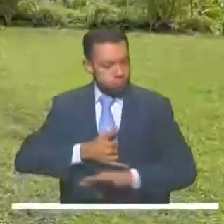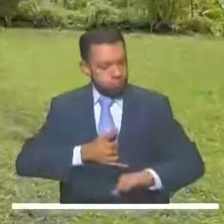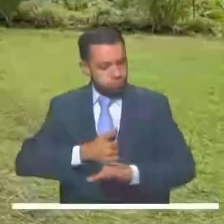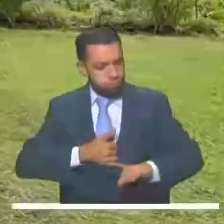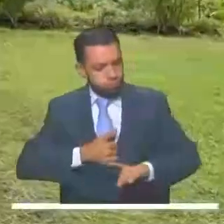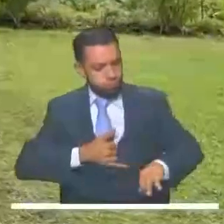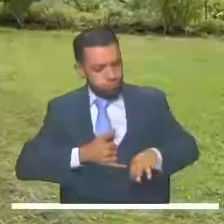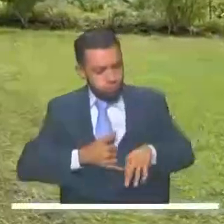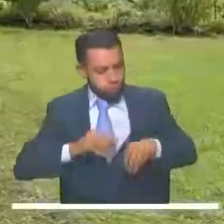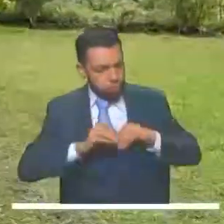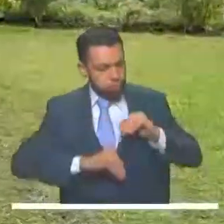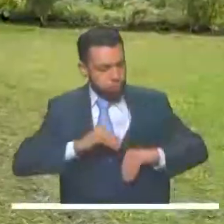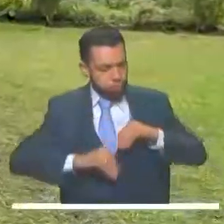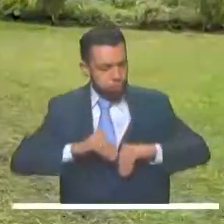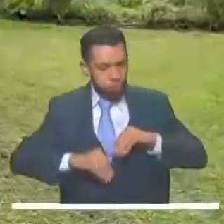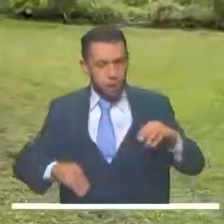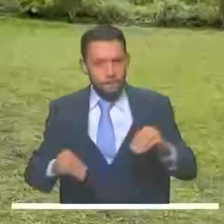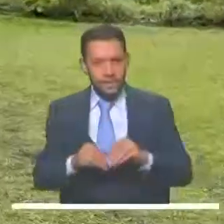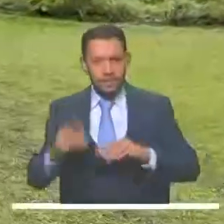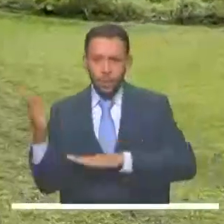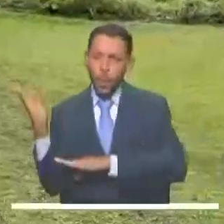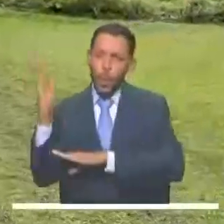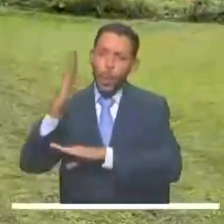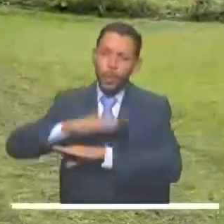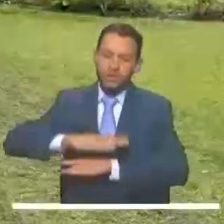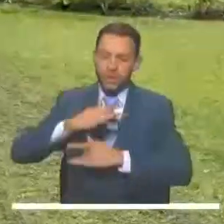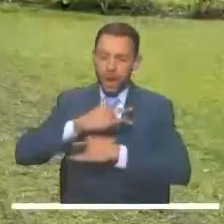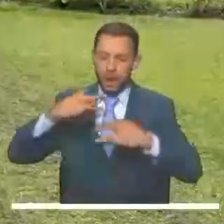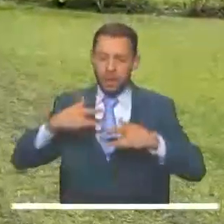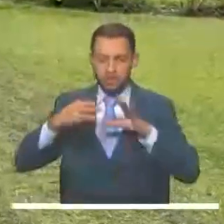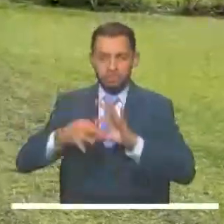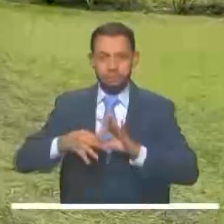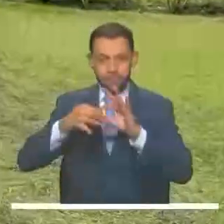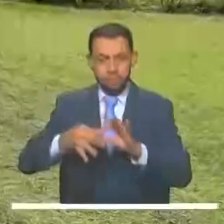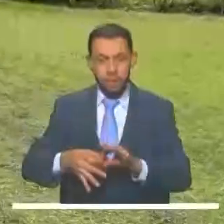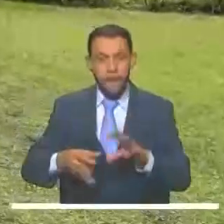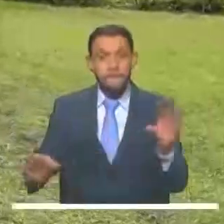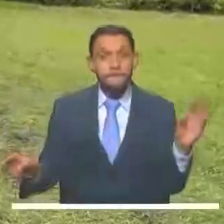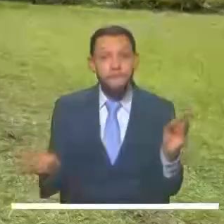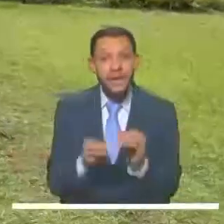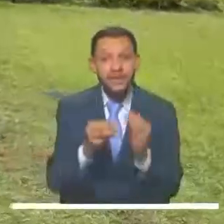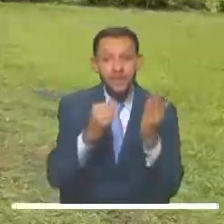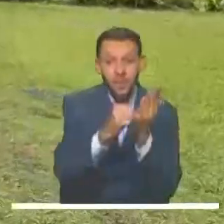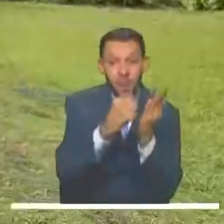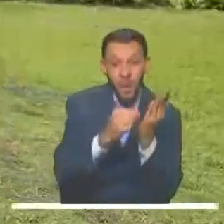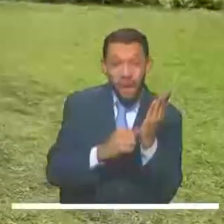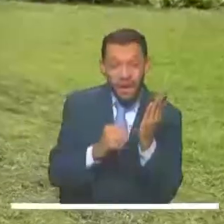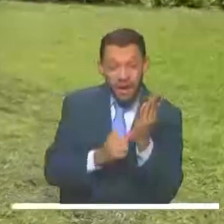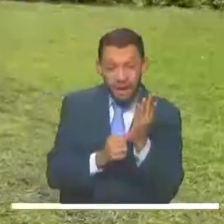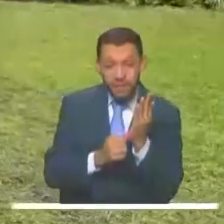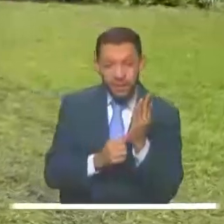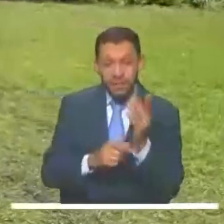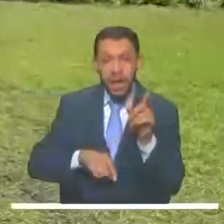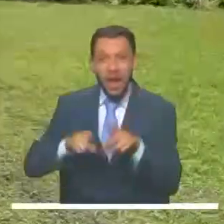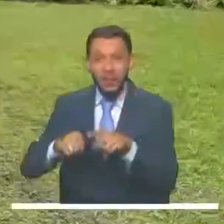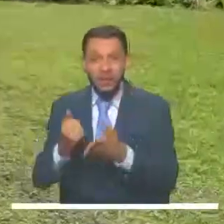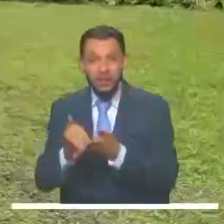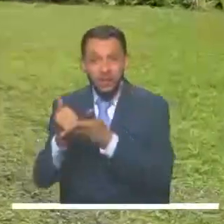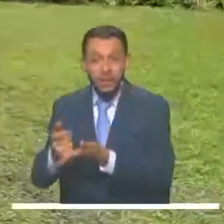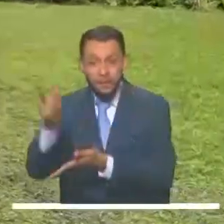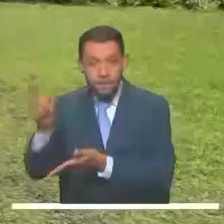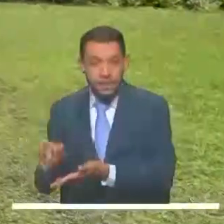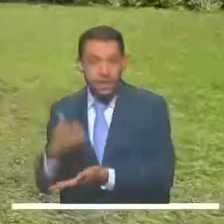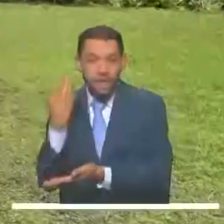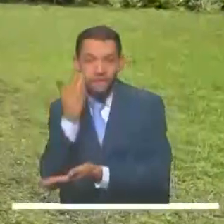días del fin de semana para tu salud día para tu alma al programa que ahora tenemos de cambio metabólico en obesidad y diabetes